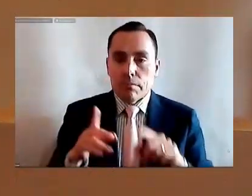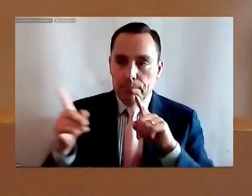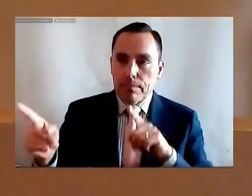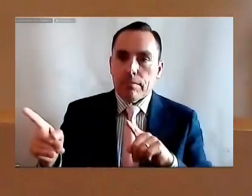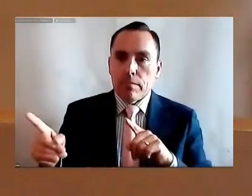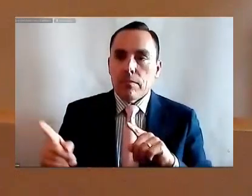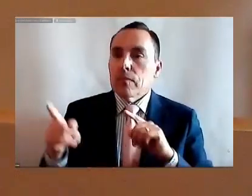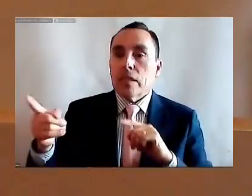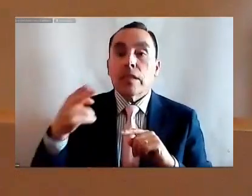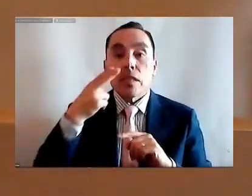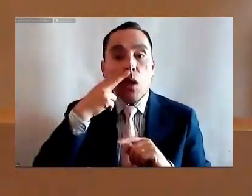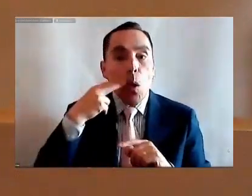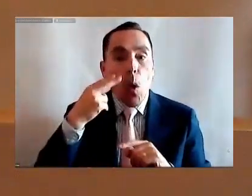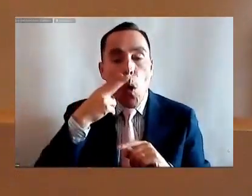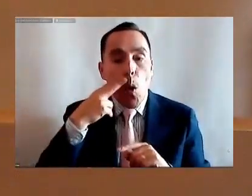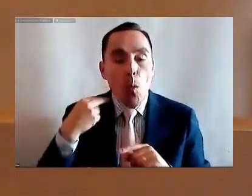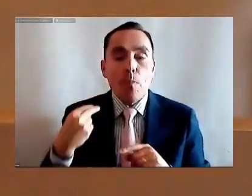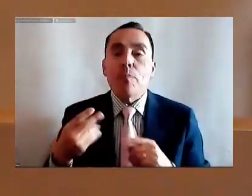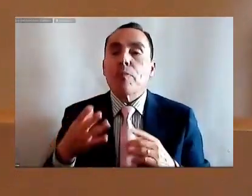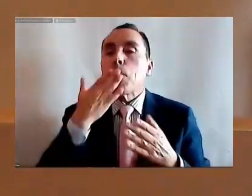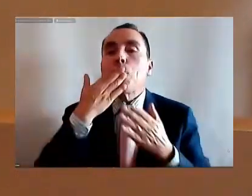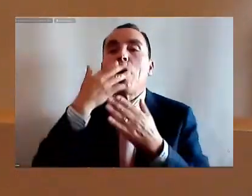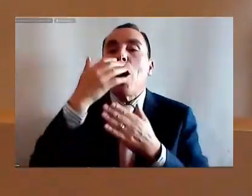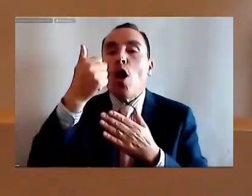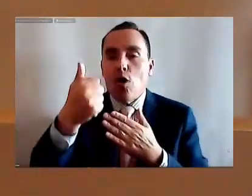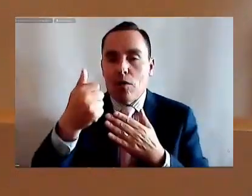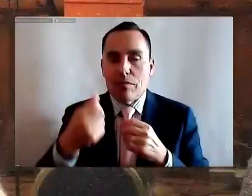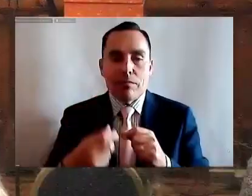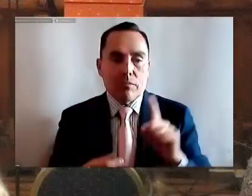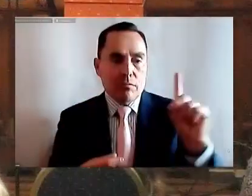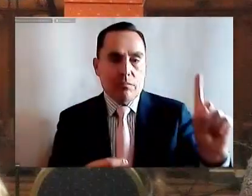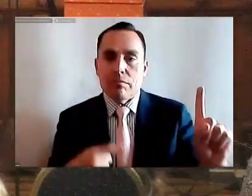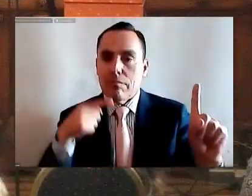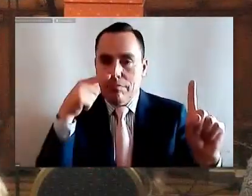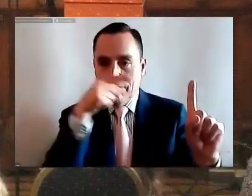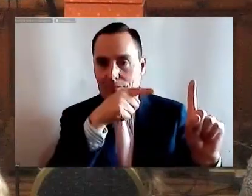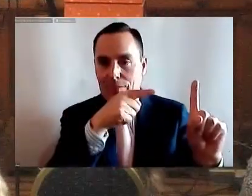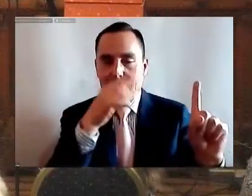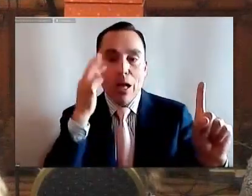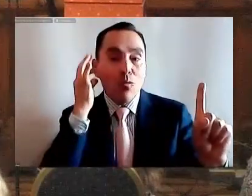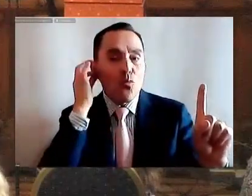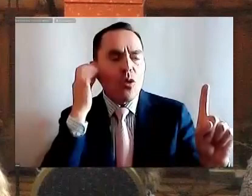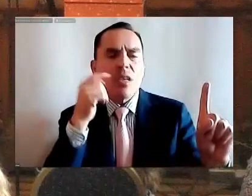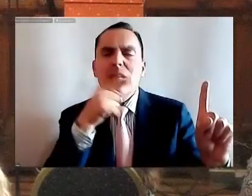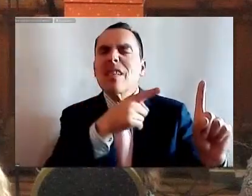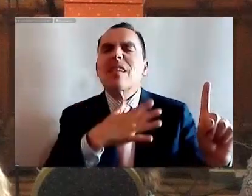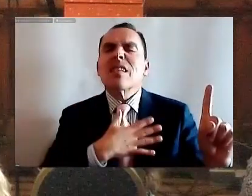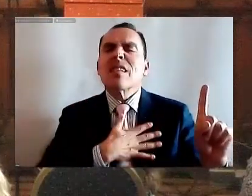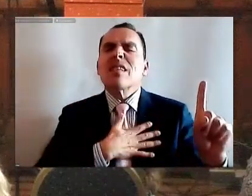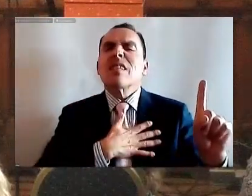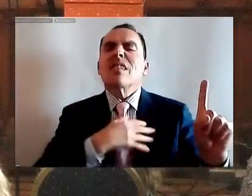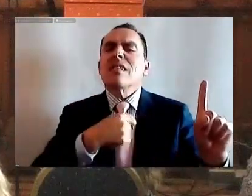masculinos, y hay que tratar de ir al criterio de la víctima en el acoso sexual. Y el criterio de la víctima en ese caso era el de la mujer